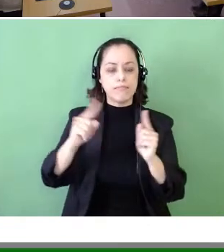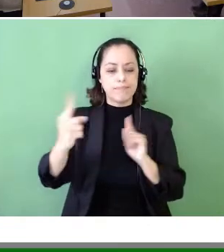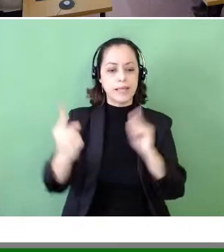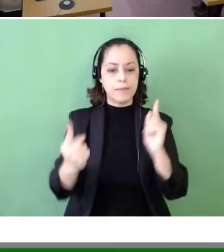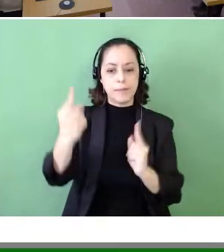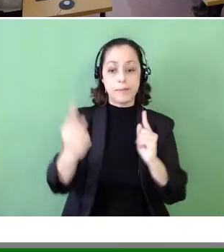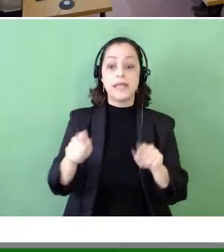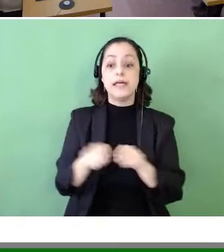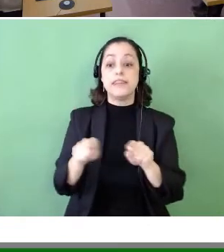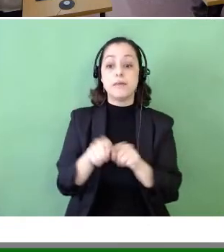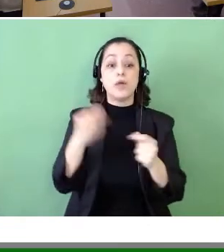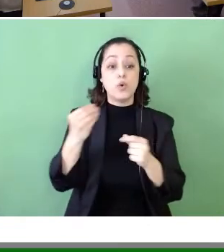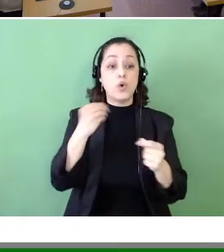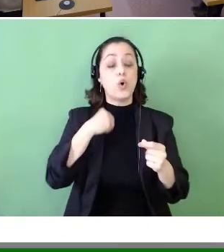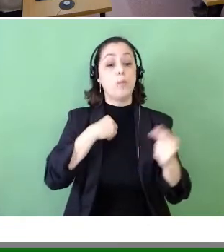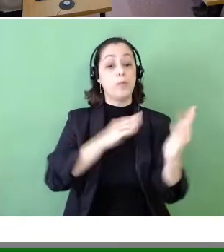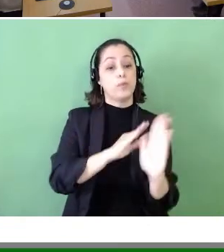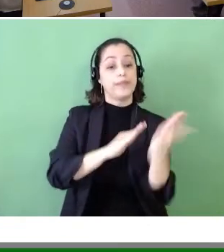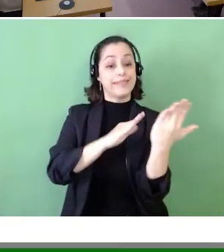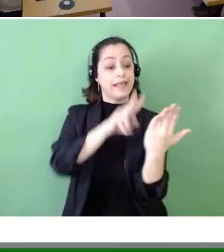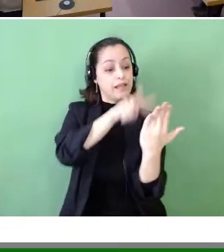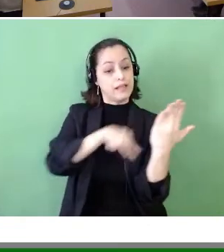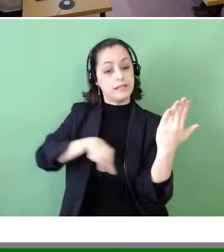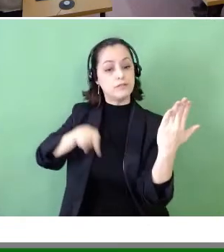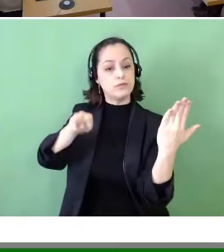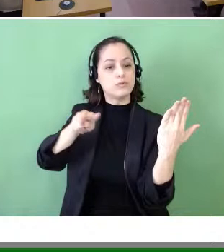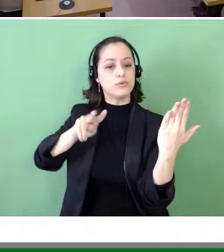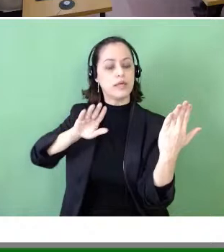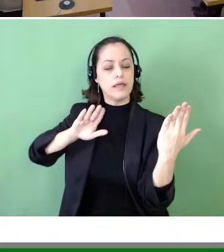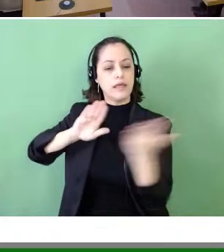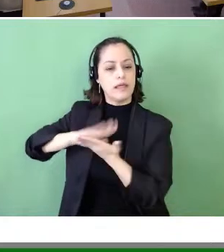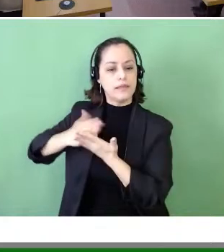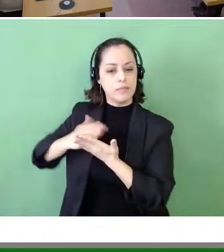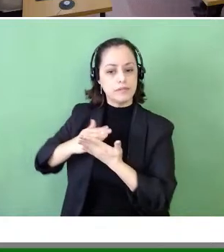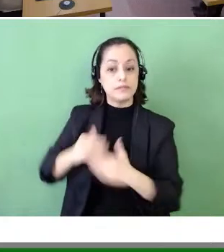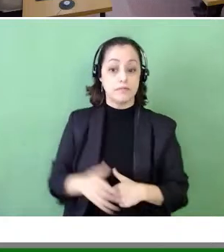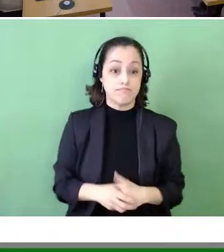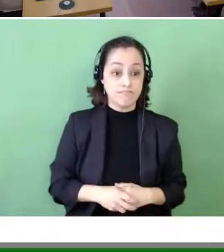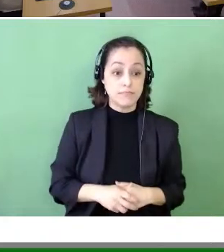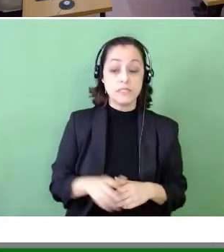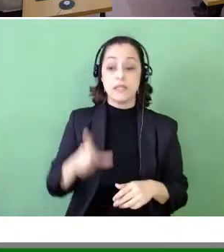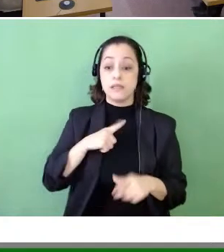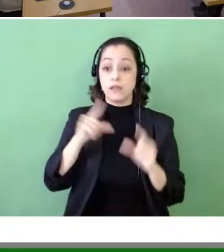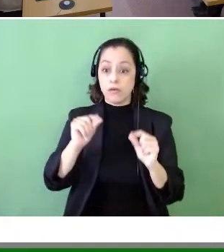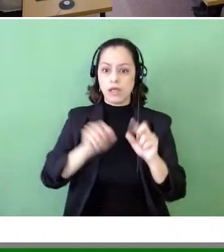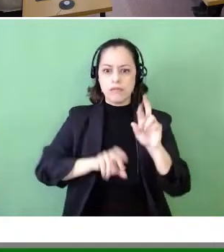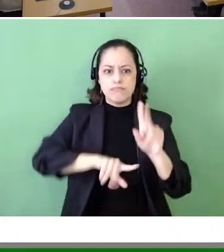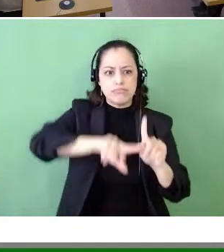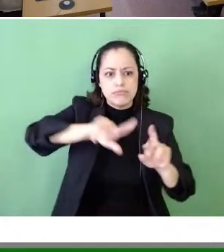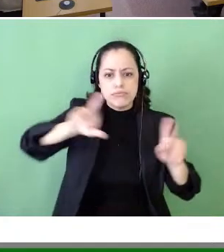gran diferencia, o sea, que aplicamos también los datos de interpretación simultánea, se destaca.